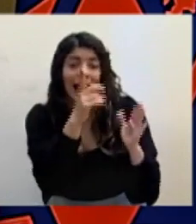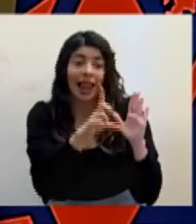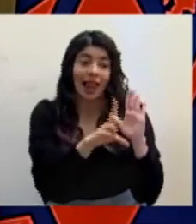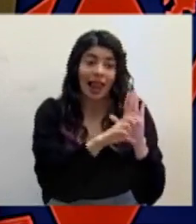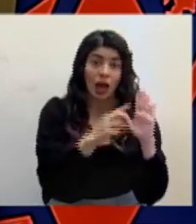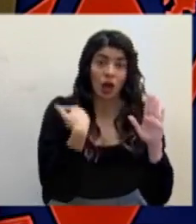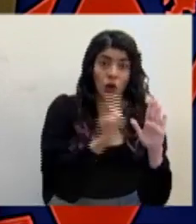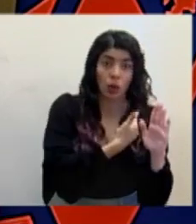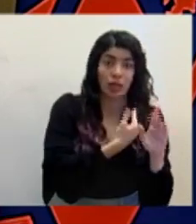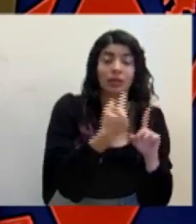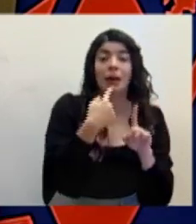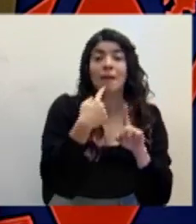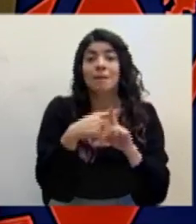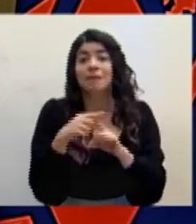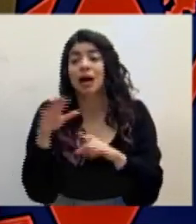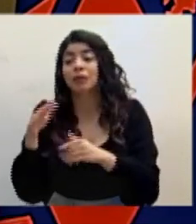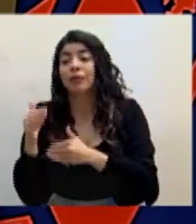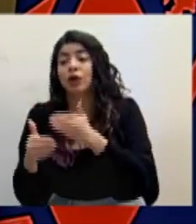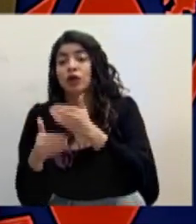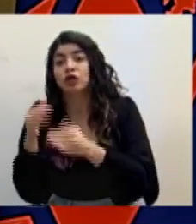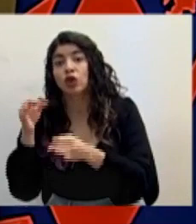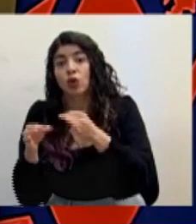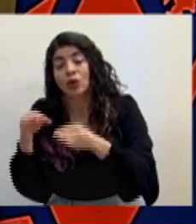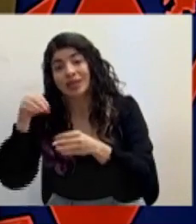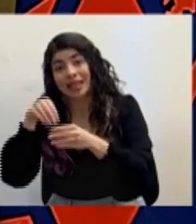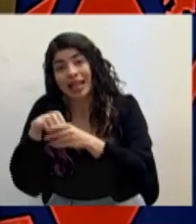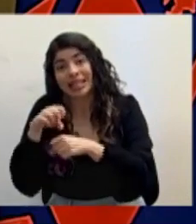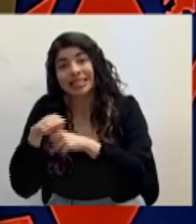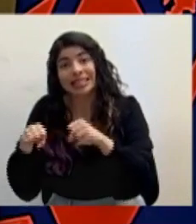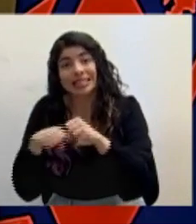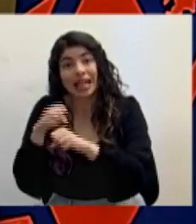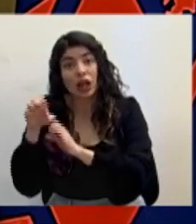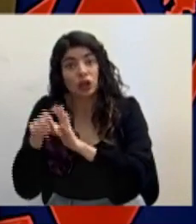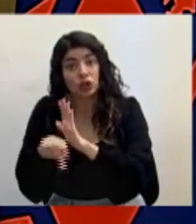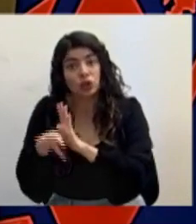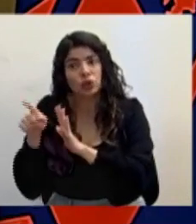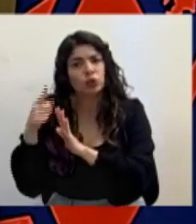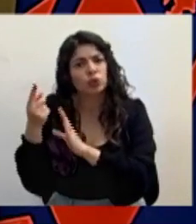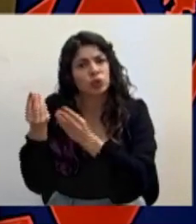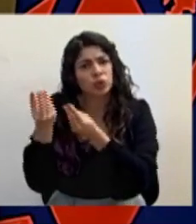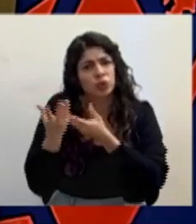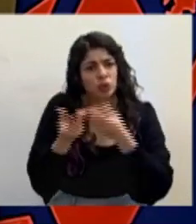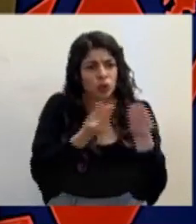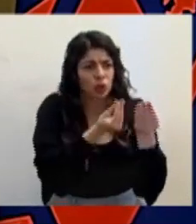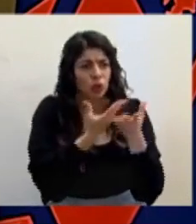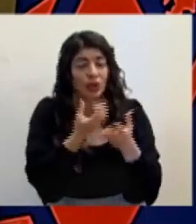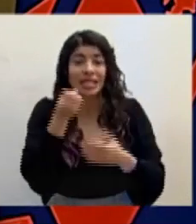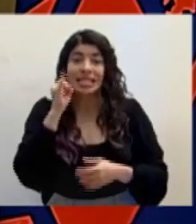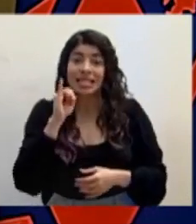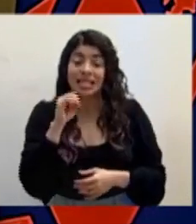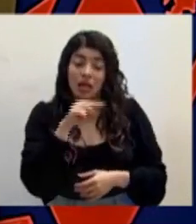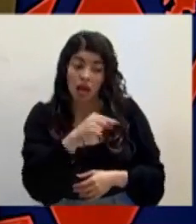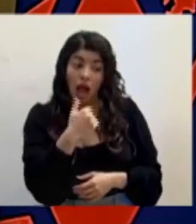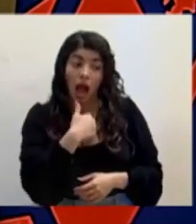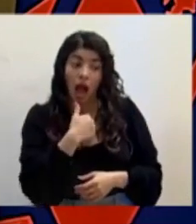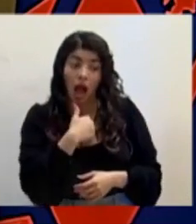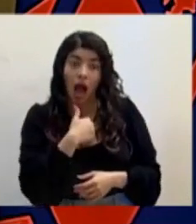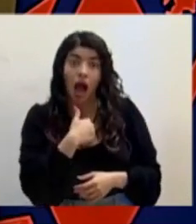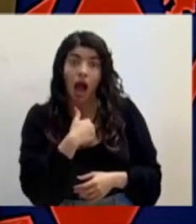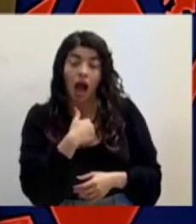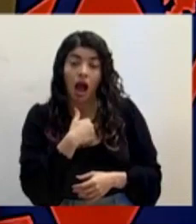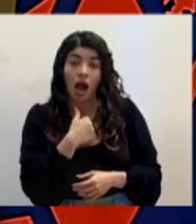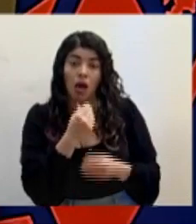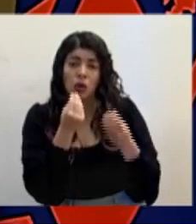nuestra como la jurisprudencia de la Sala Constitucional nos ha venido indicando que si bien tenemos acceso a una gran cantidad